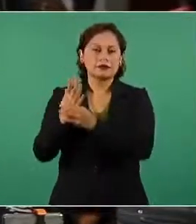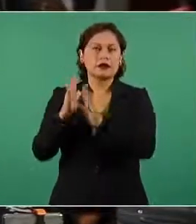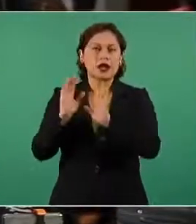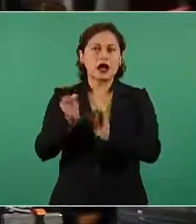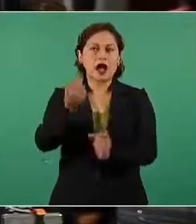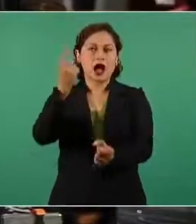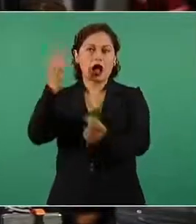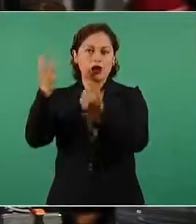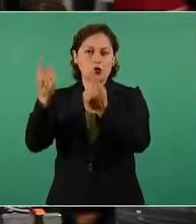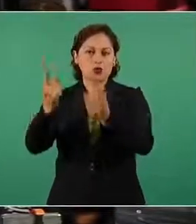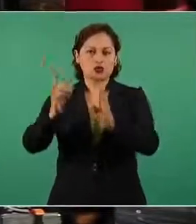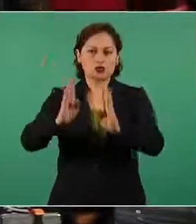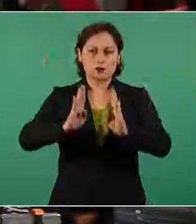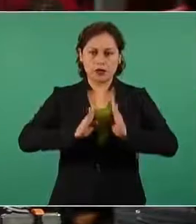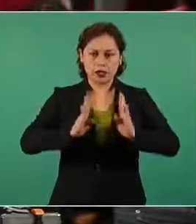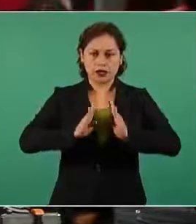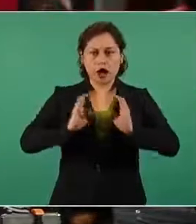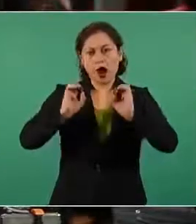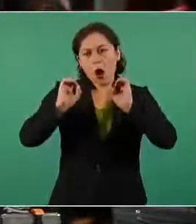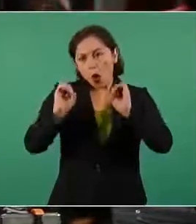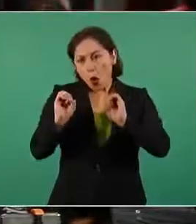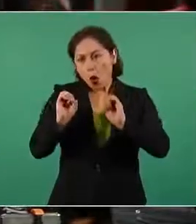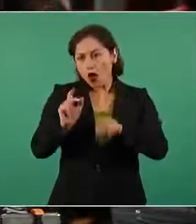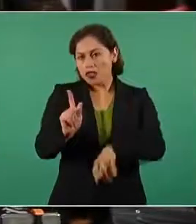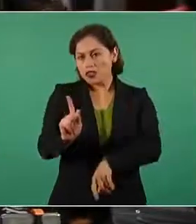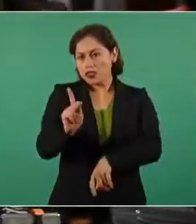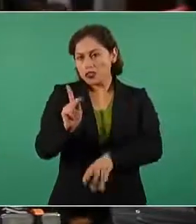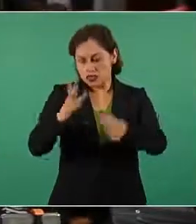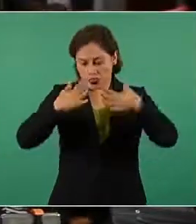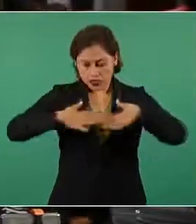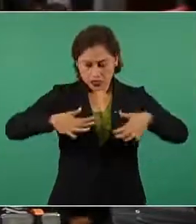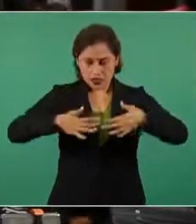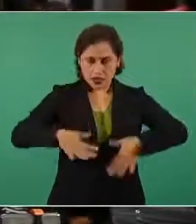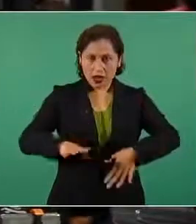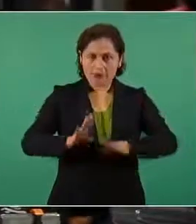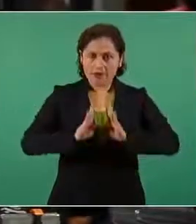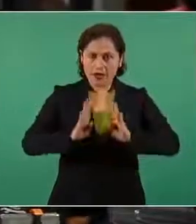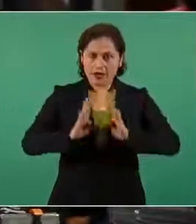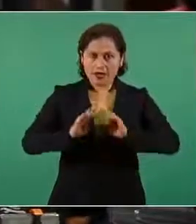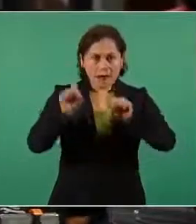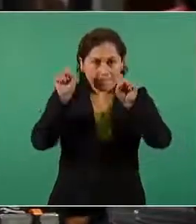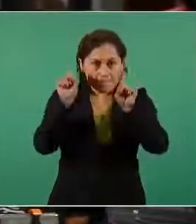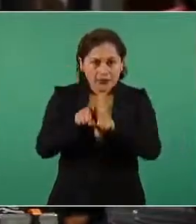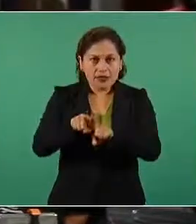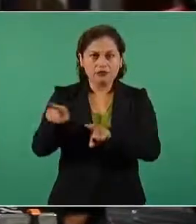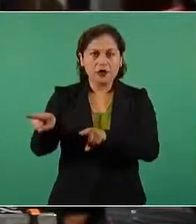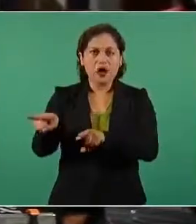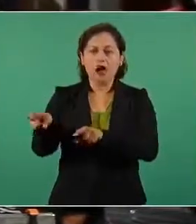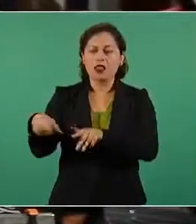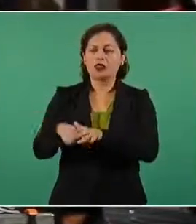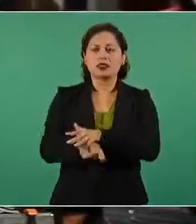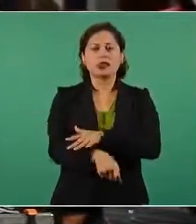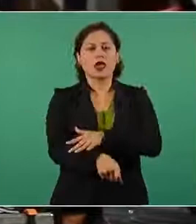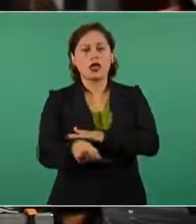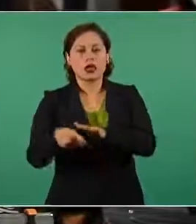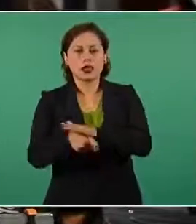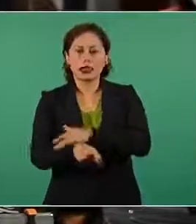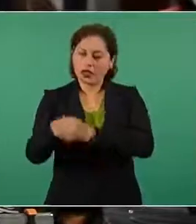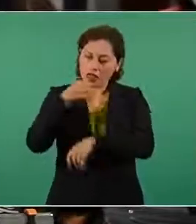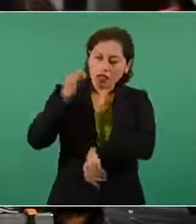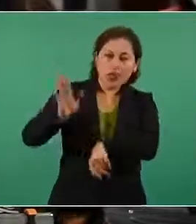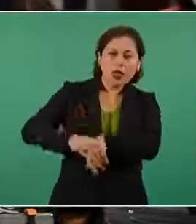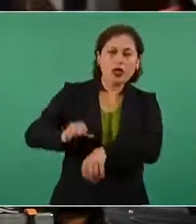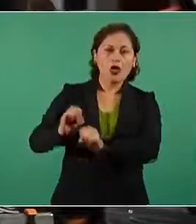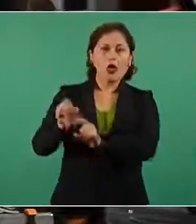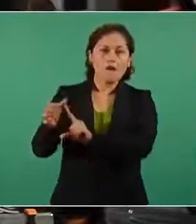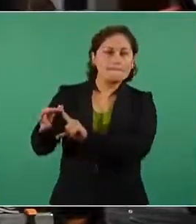el uniforme militar, son los que los entregan y los que los extorsionan. ¿Se tiene alguna denuncia de algún personal militar relacionado en